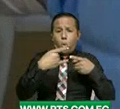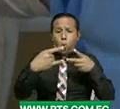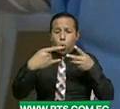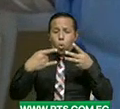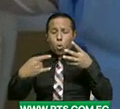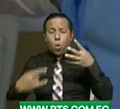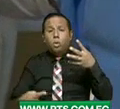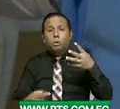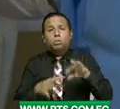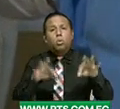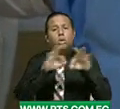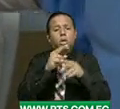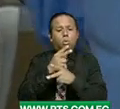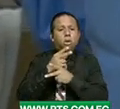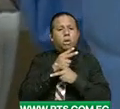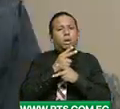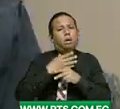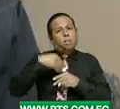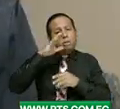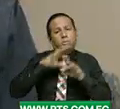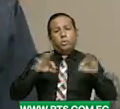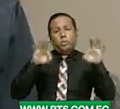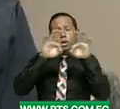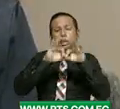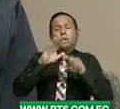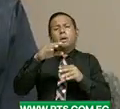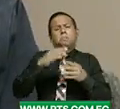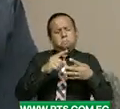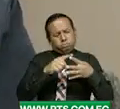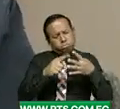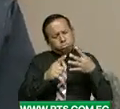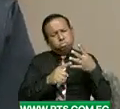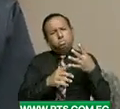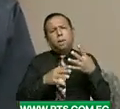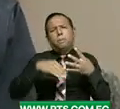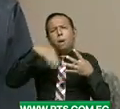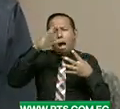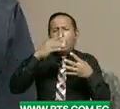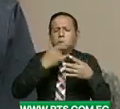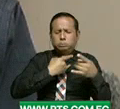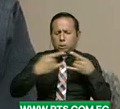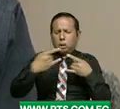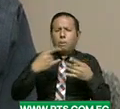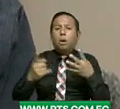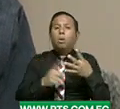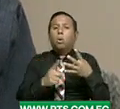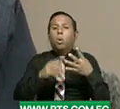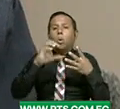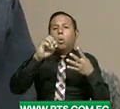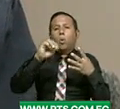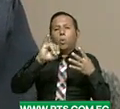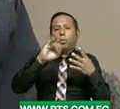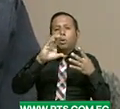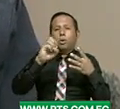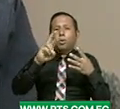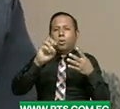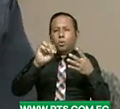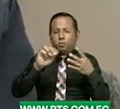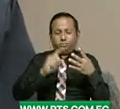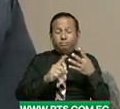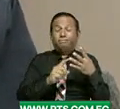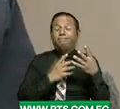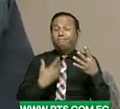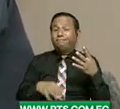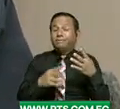la variante más prevalente en los actuales momentos es la variante omicron y es la omic contiene